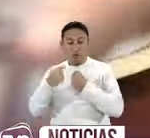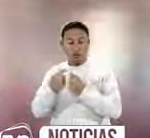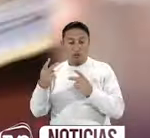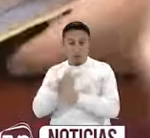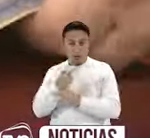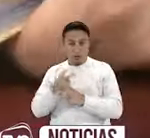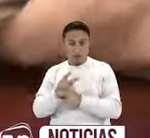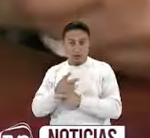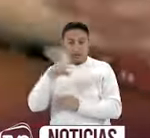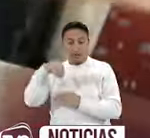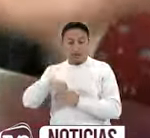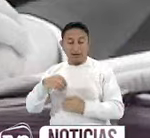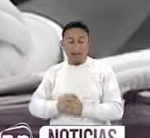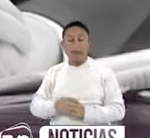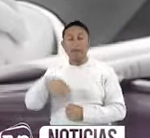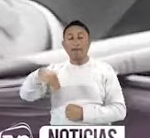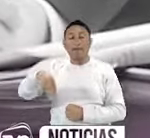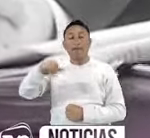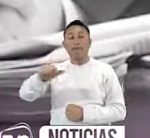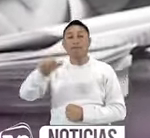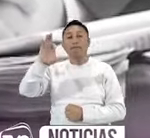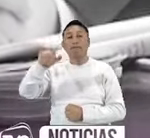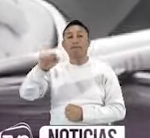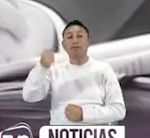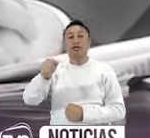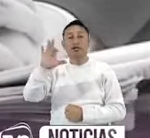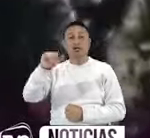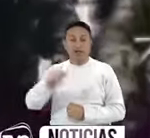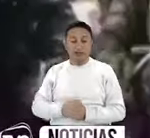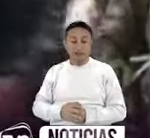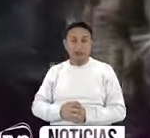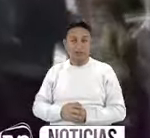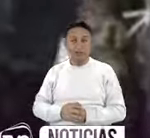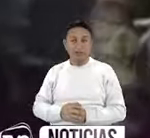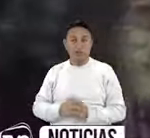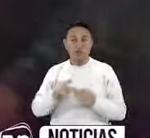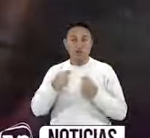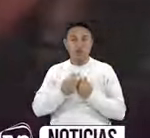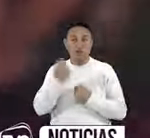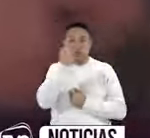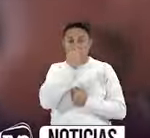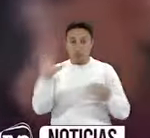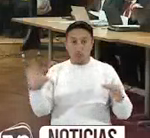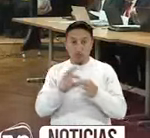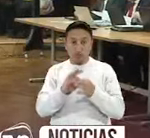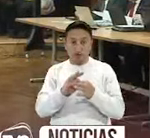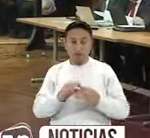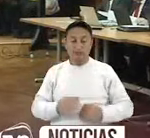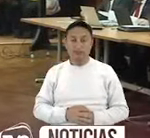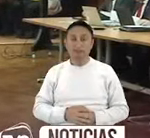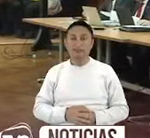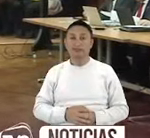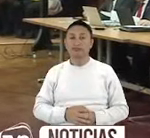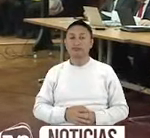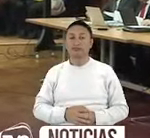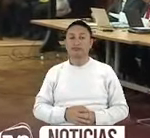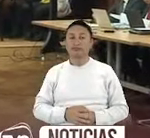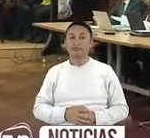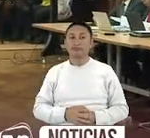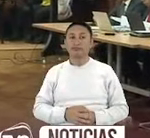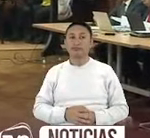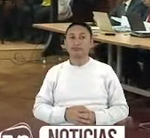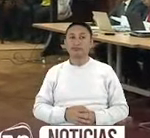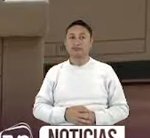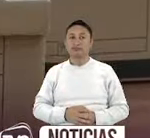que involucra a trabajadores de la justicia con el narcotráfico, en el caso denominado Metástasis. Los mismos